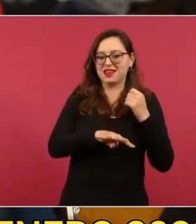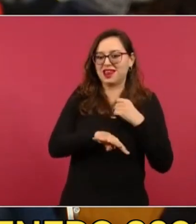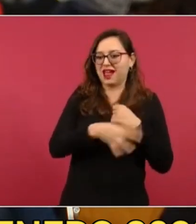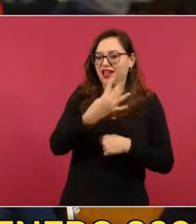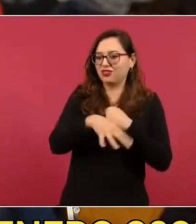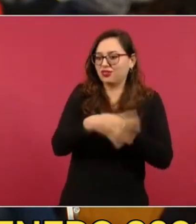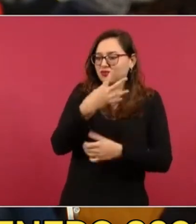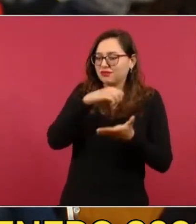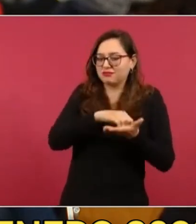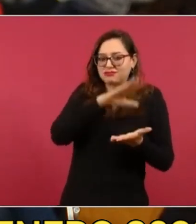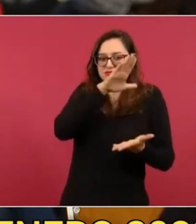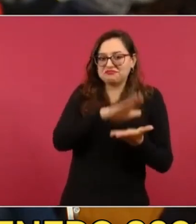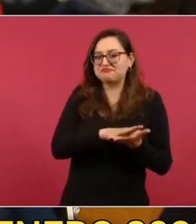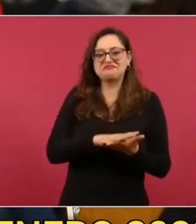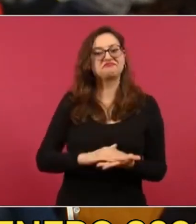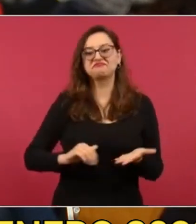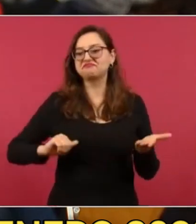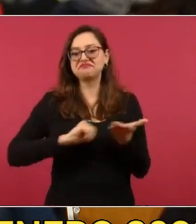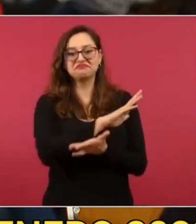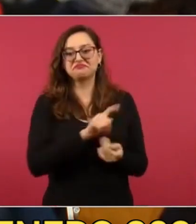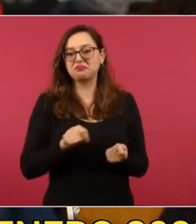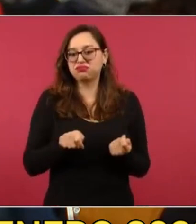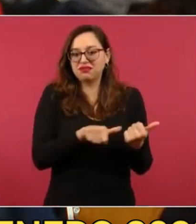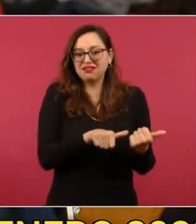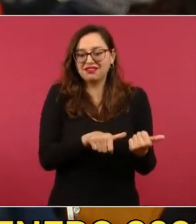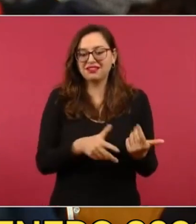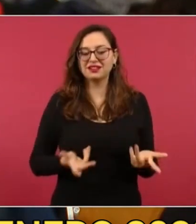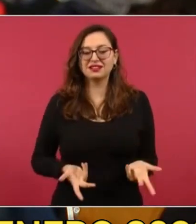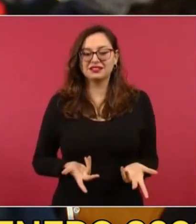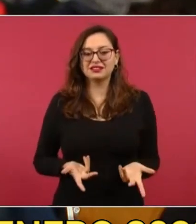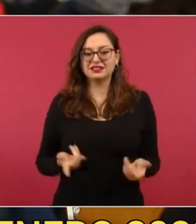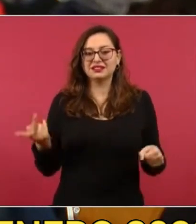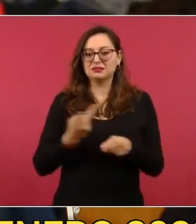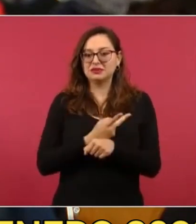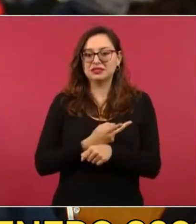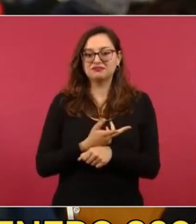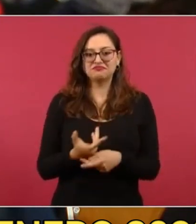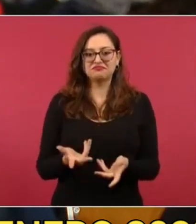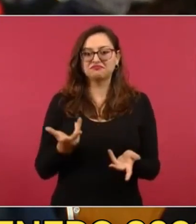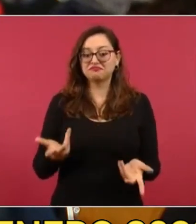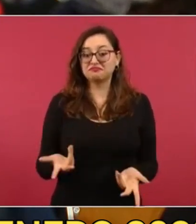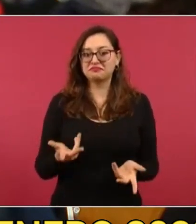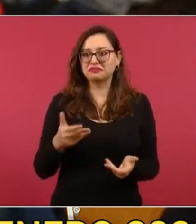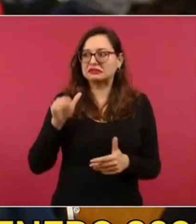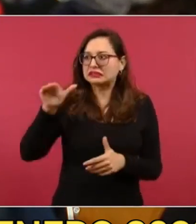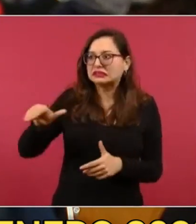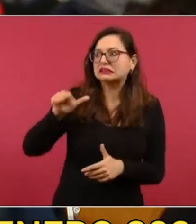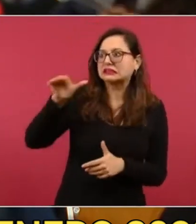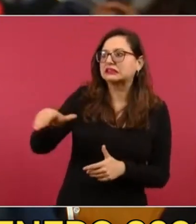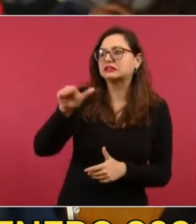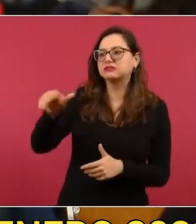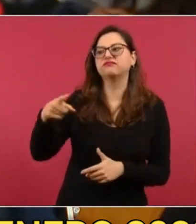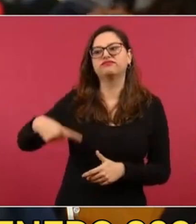existía, ya tenía registro, ya laboraba ahí. Y pues han hecho muchas amenazas a los